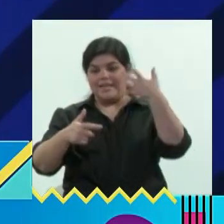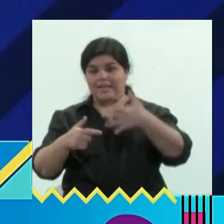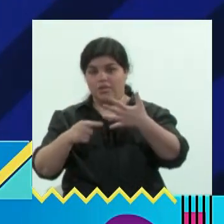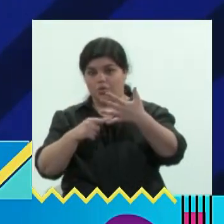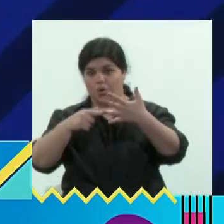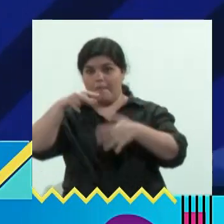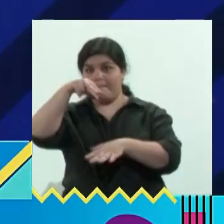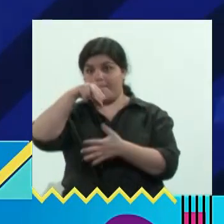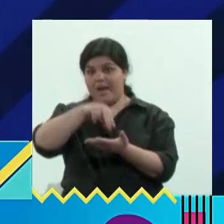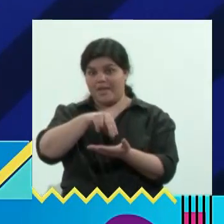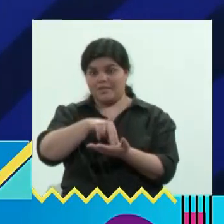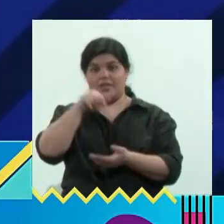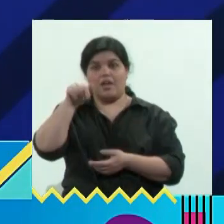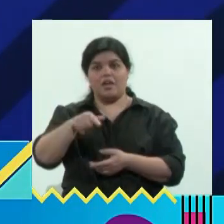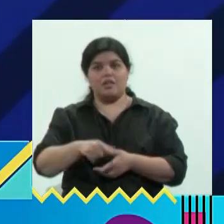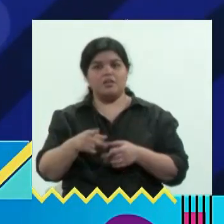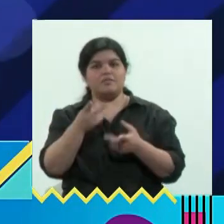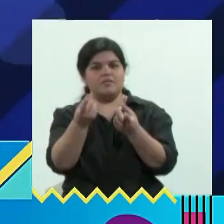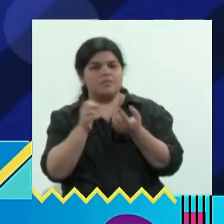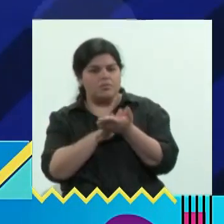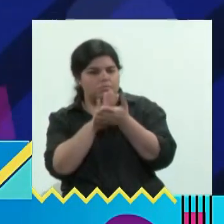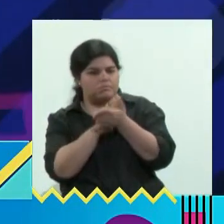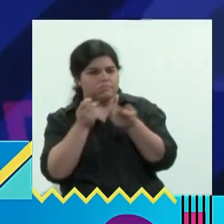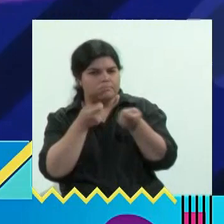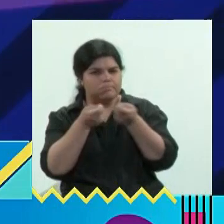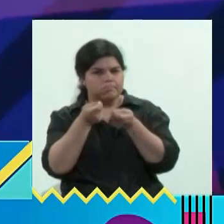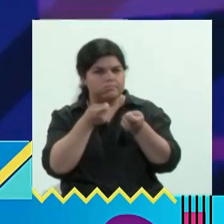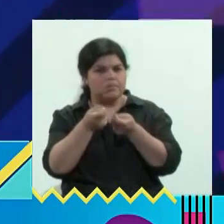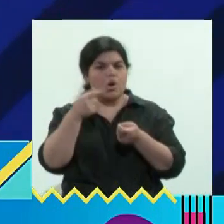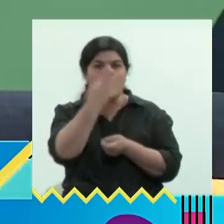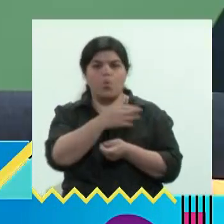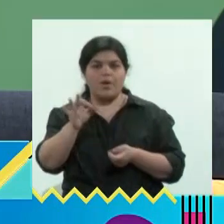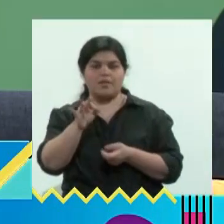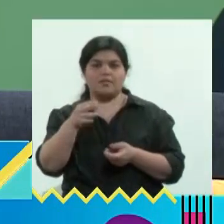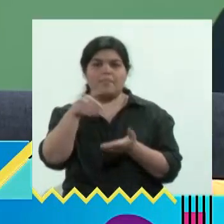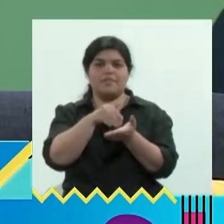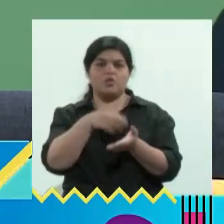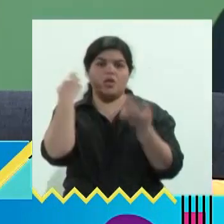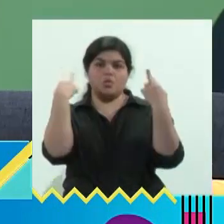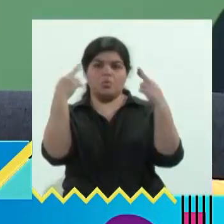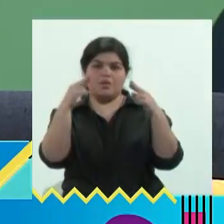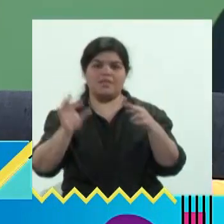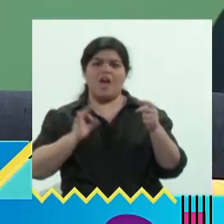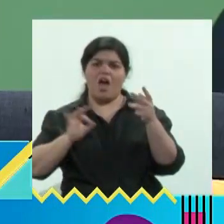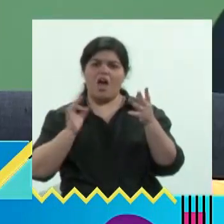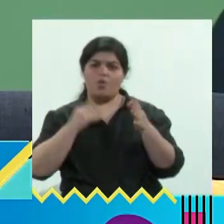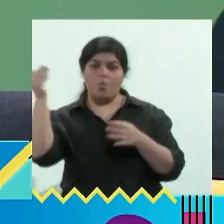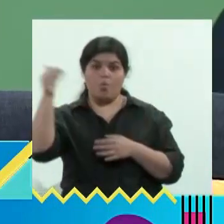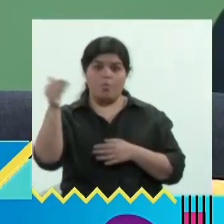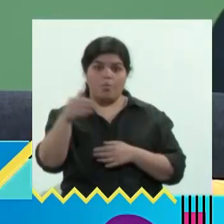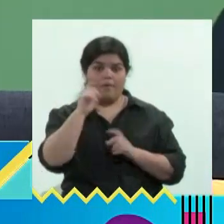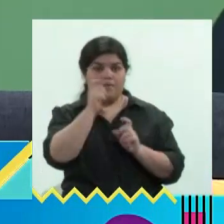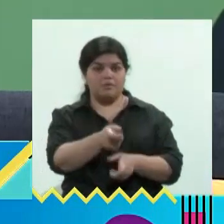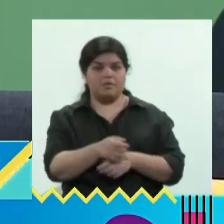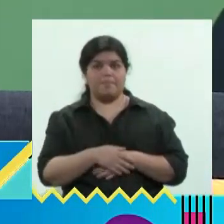del mundo, debe resolver la logística de los más de 40 millones de turistas que la visitan año a año. Así que en